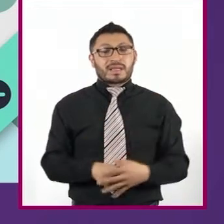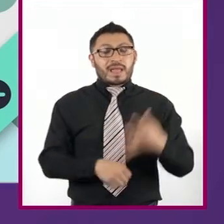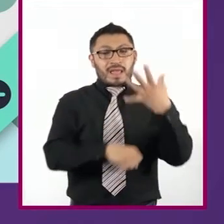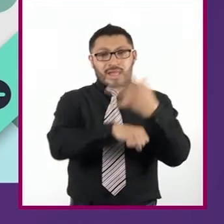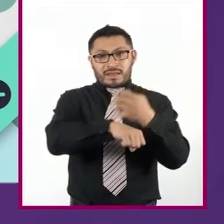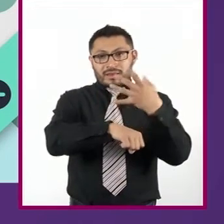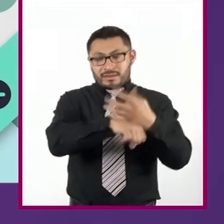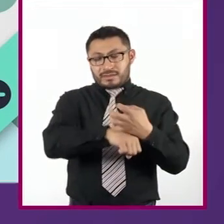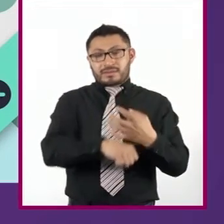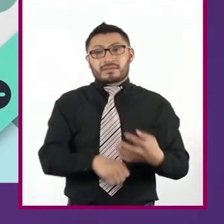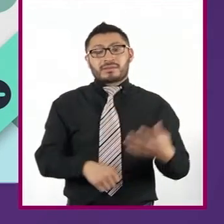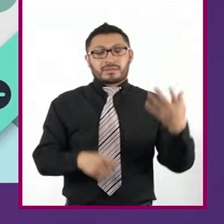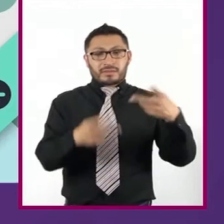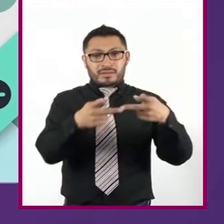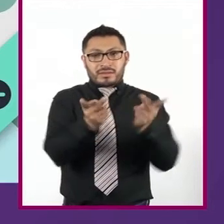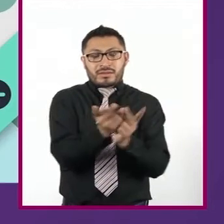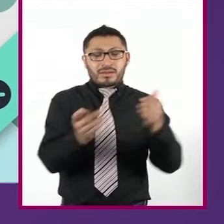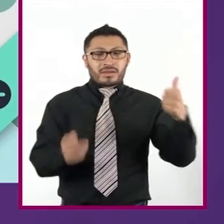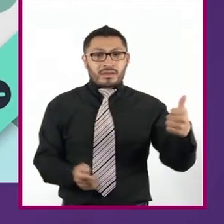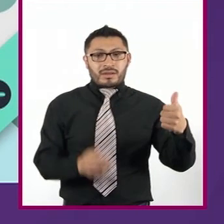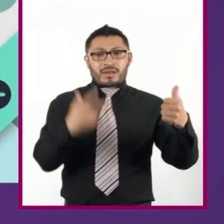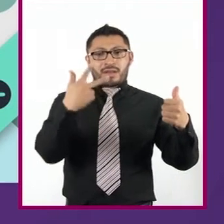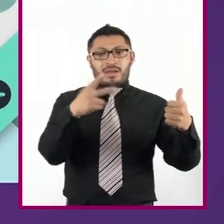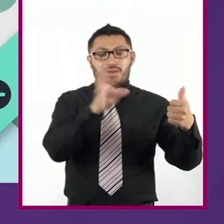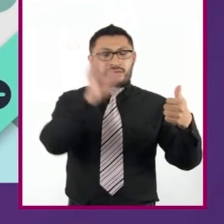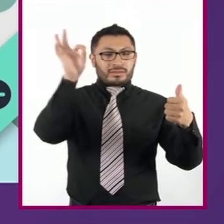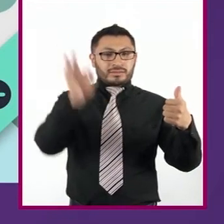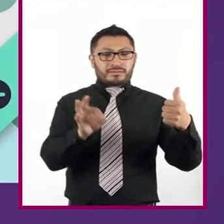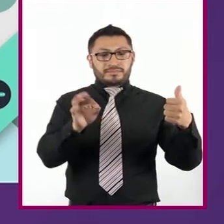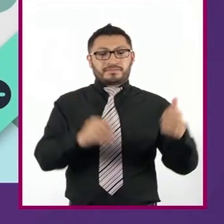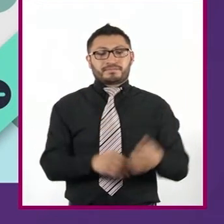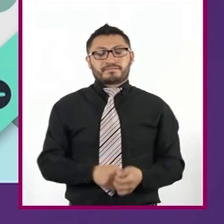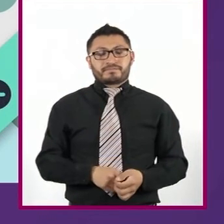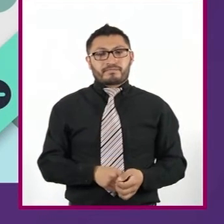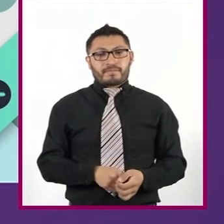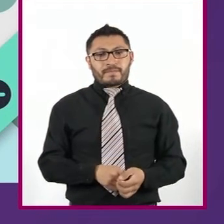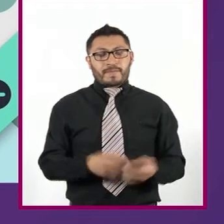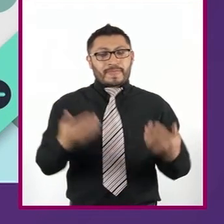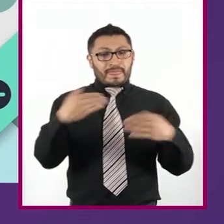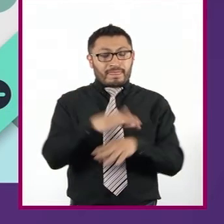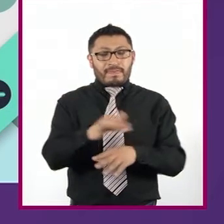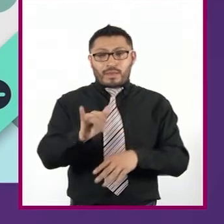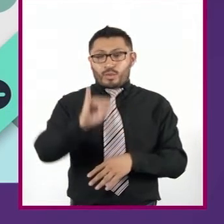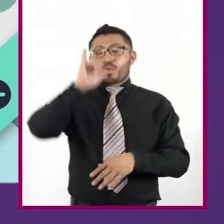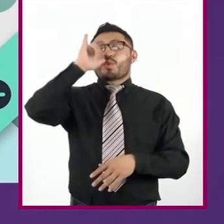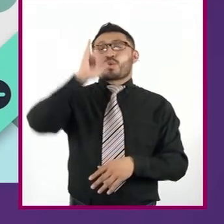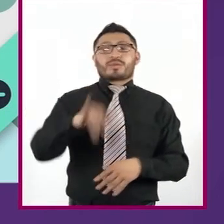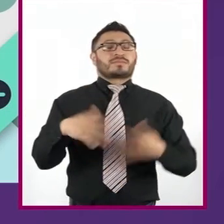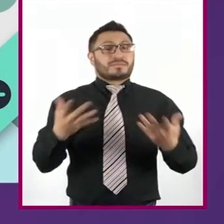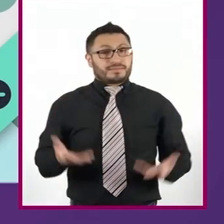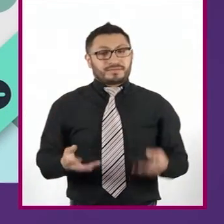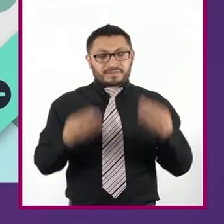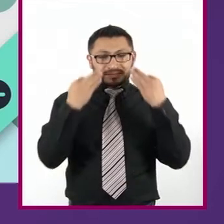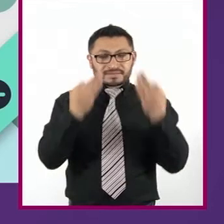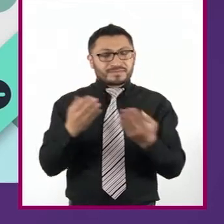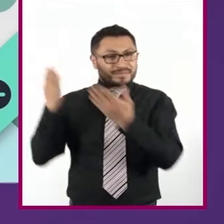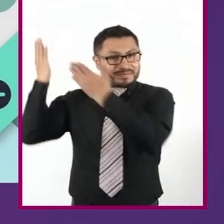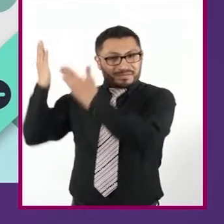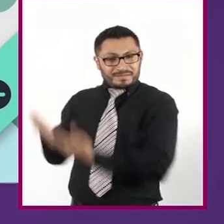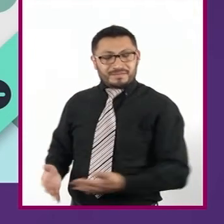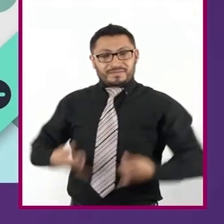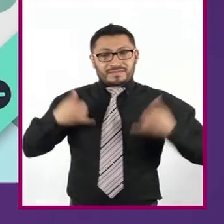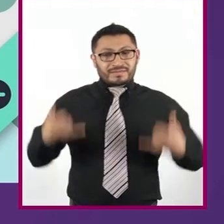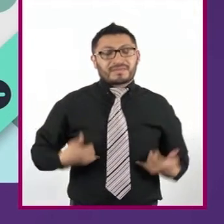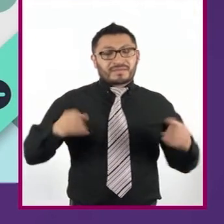en quinto lugar, el platillo 6 con un 8%. En cuestión de las bebidas, podemos ver que los jóvenes